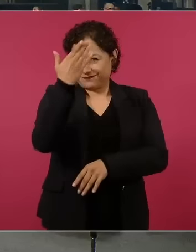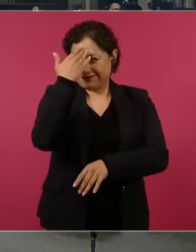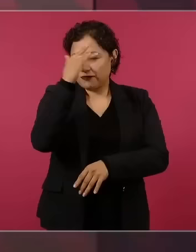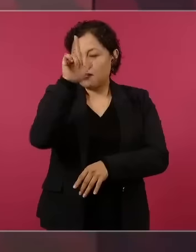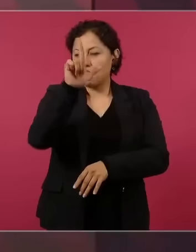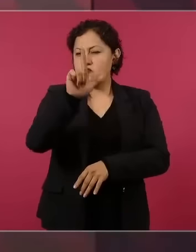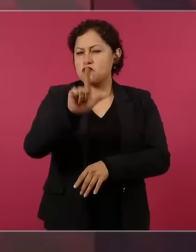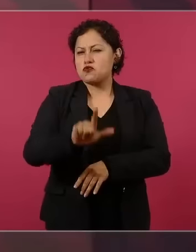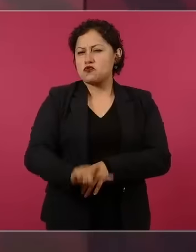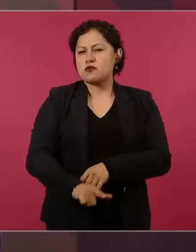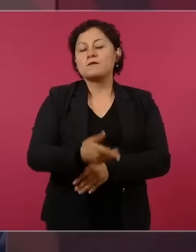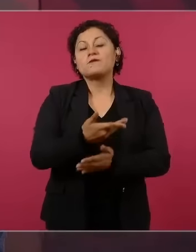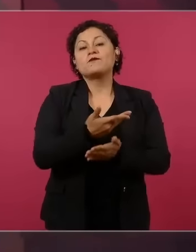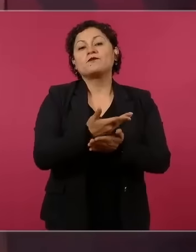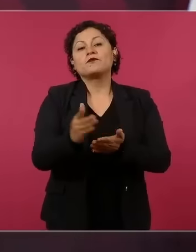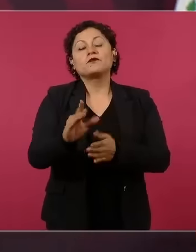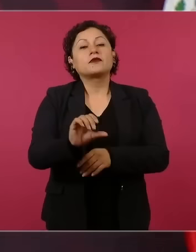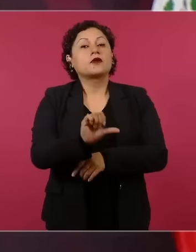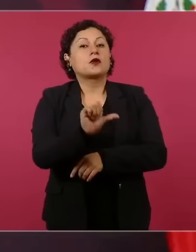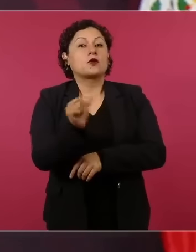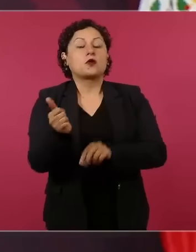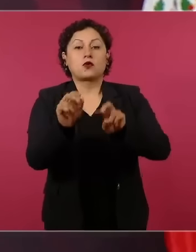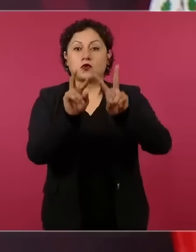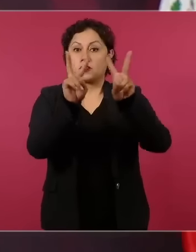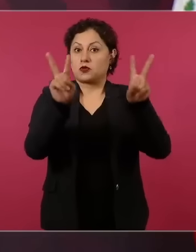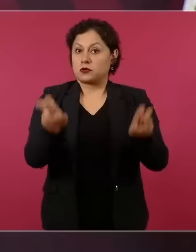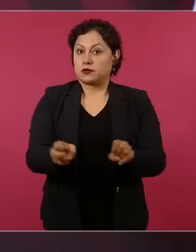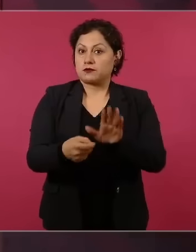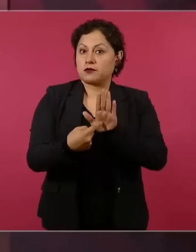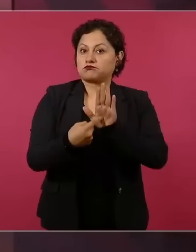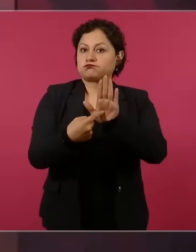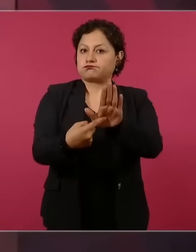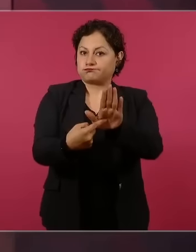informar sobre el inicio de